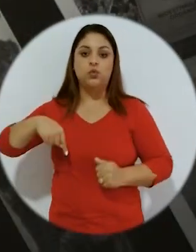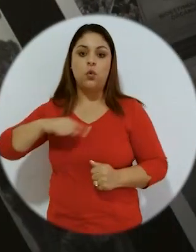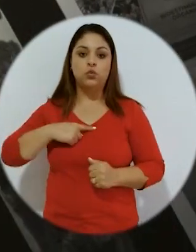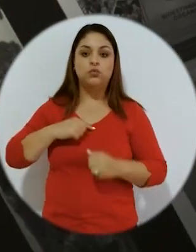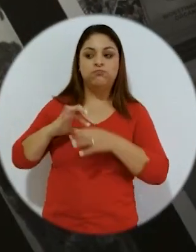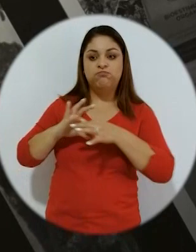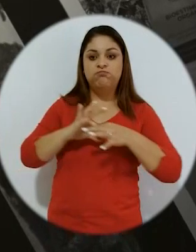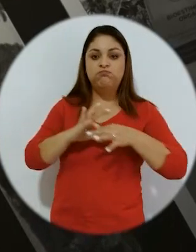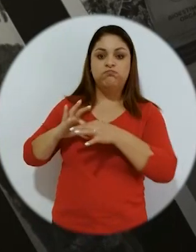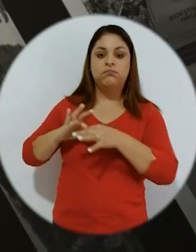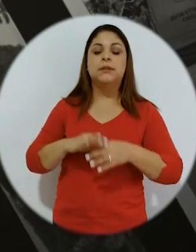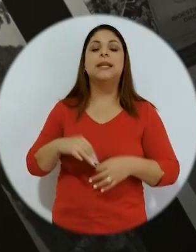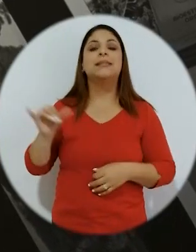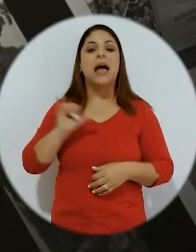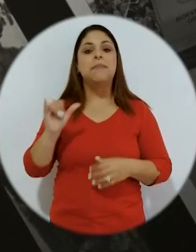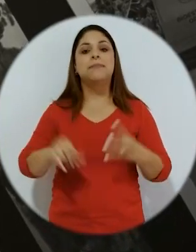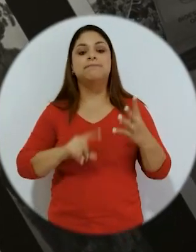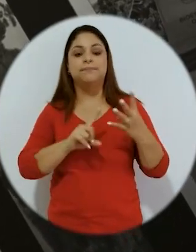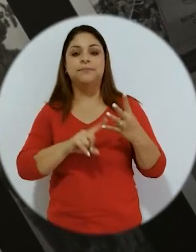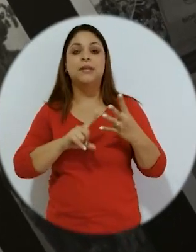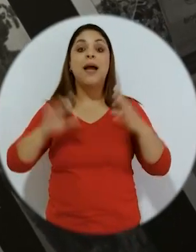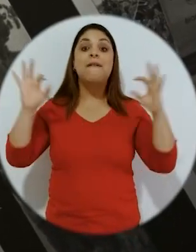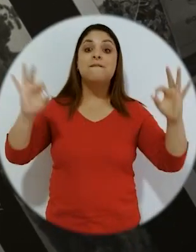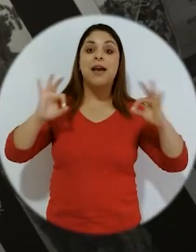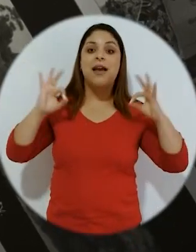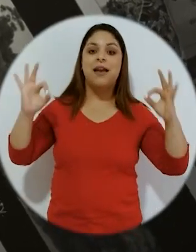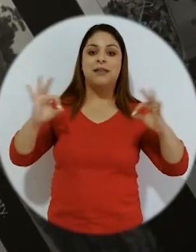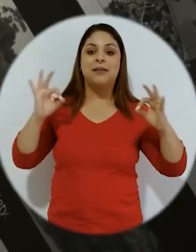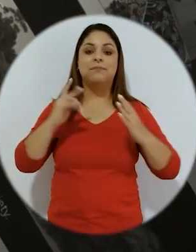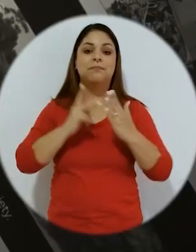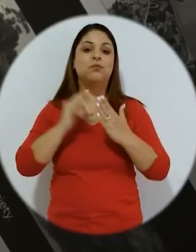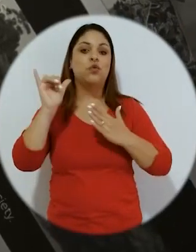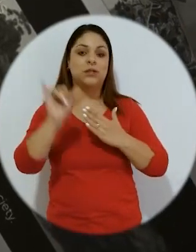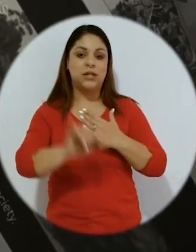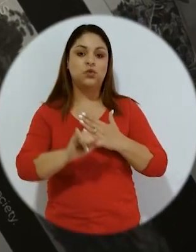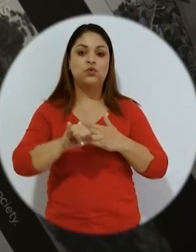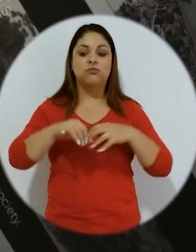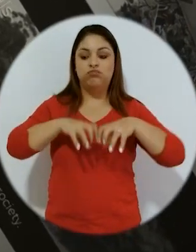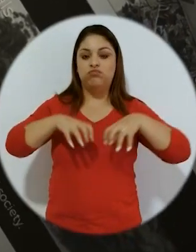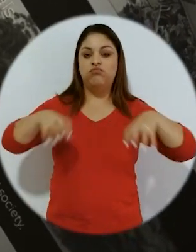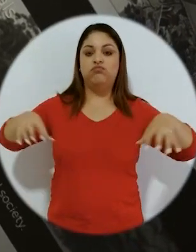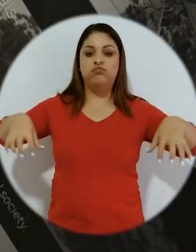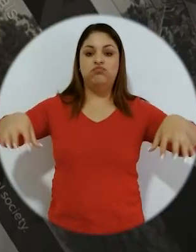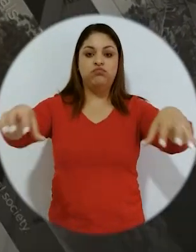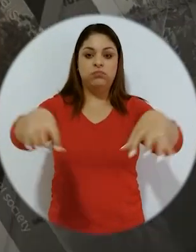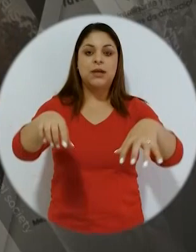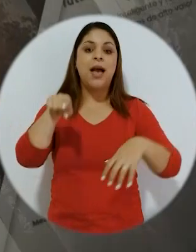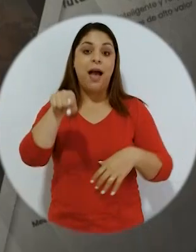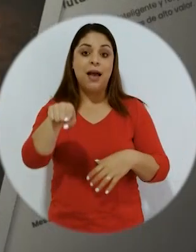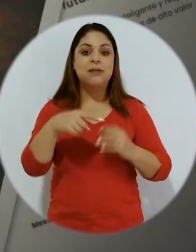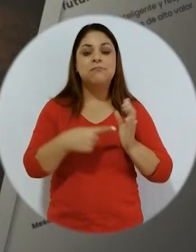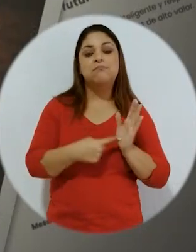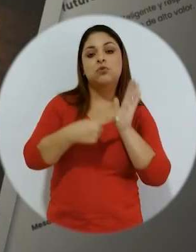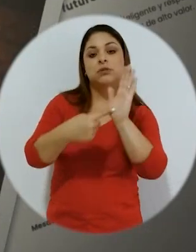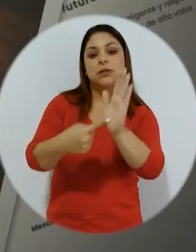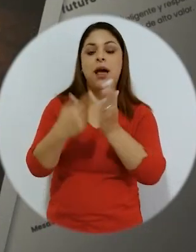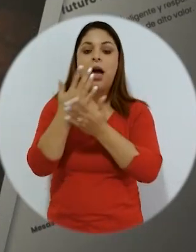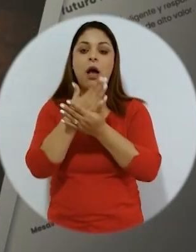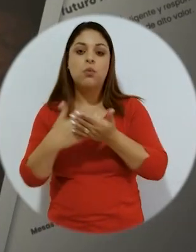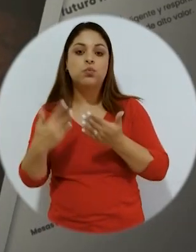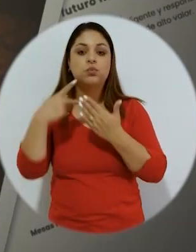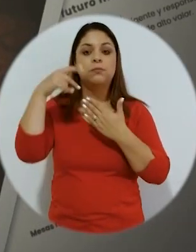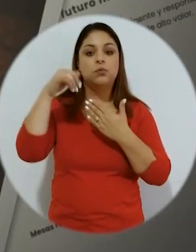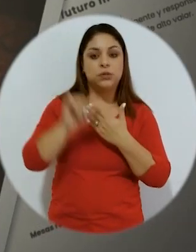coordinación con la academia. Y también, muy importante, vamos a tener una feria de proyectos. En esa feria de proyectos vamos a